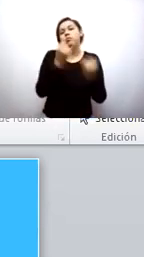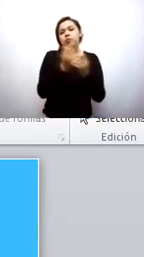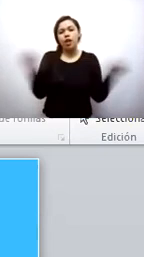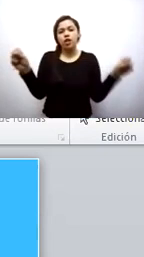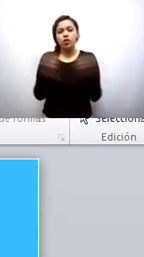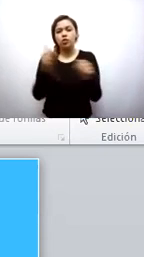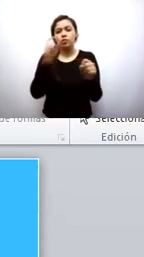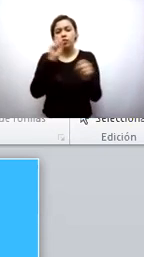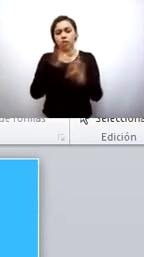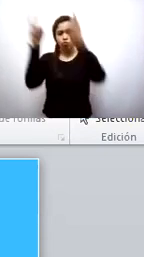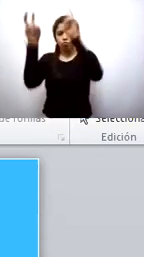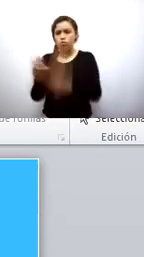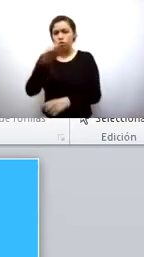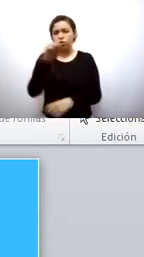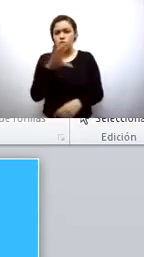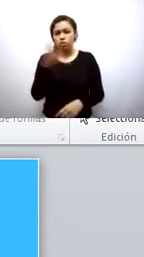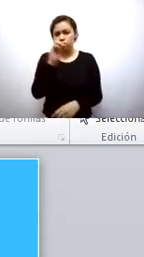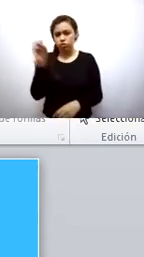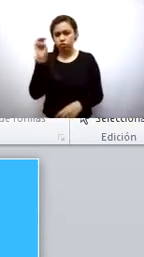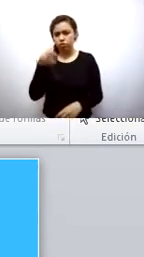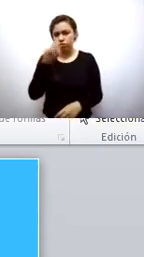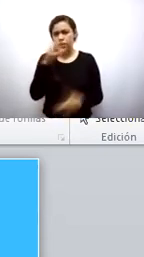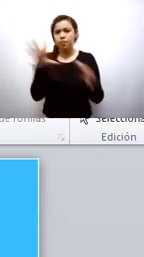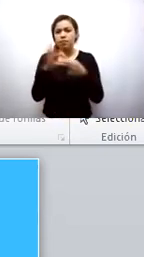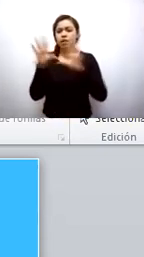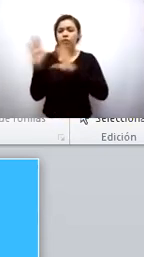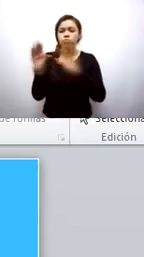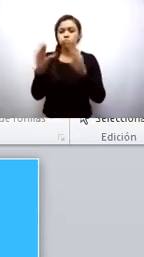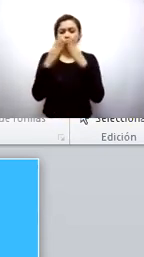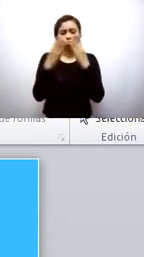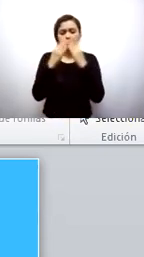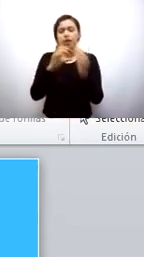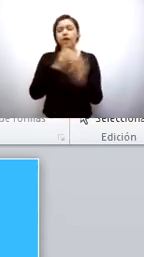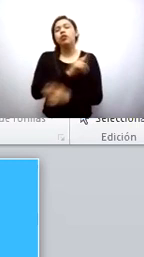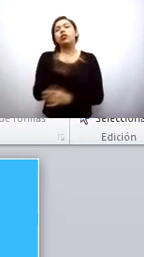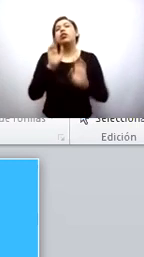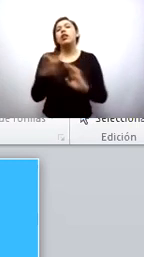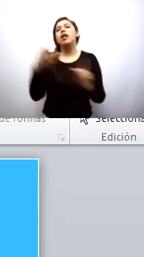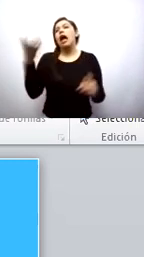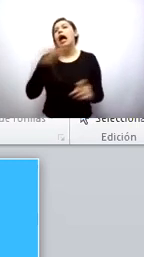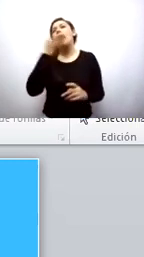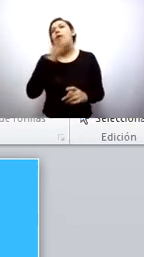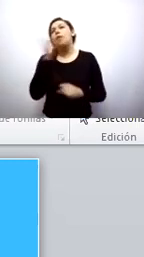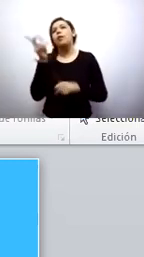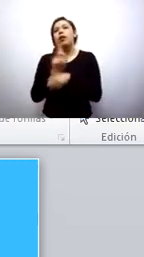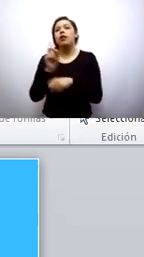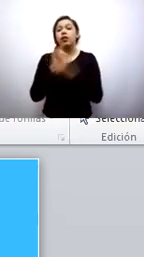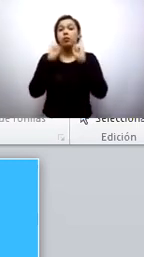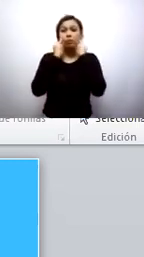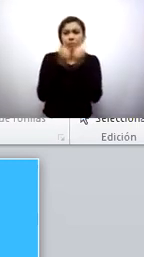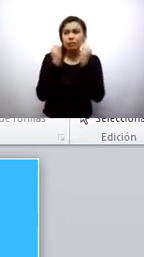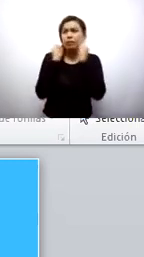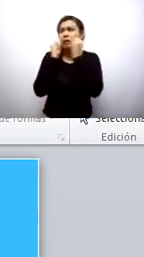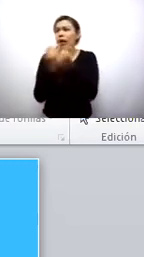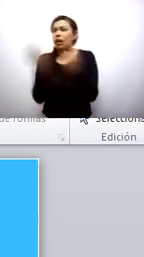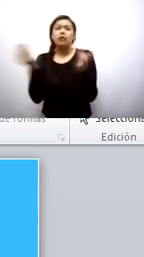el Zoom y después ya me enseñó un poquito a trabajarlo y todo eso. Y ya después ya se volvió así como que muy cotidiano porque muchas juntas y muchas clases